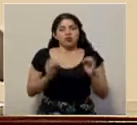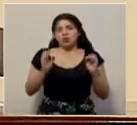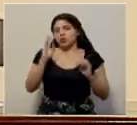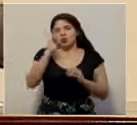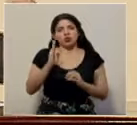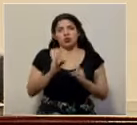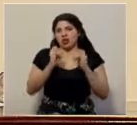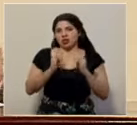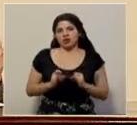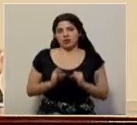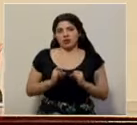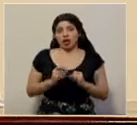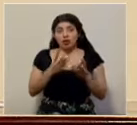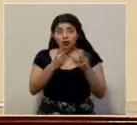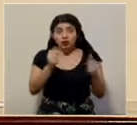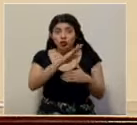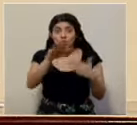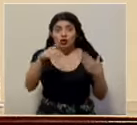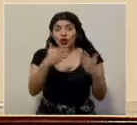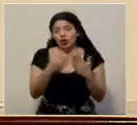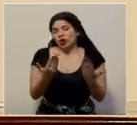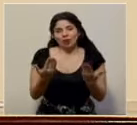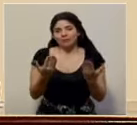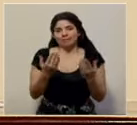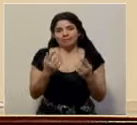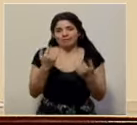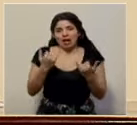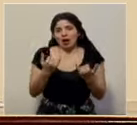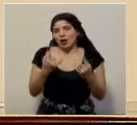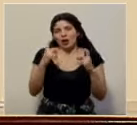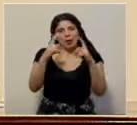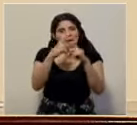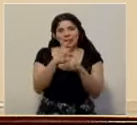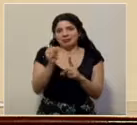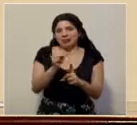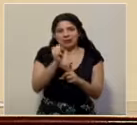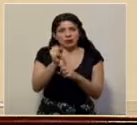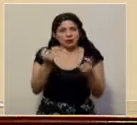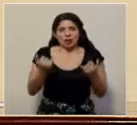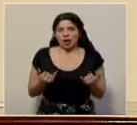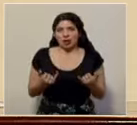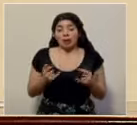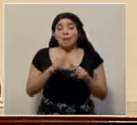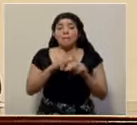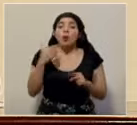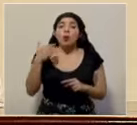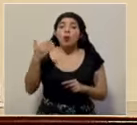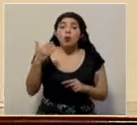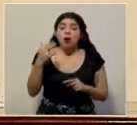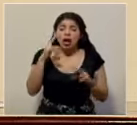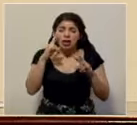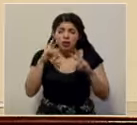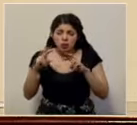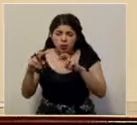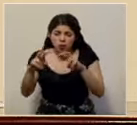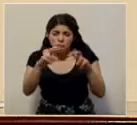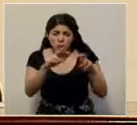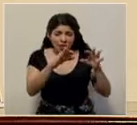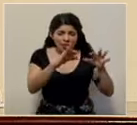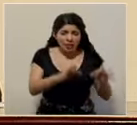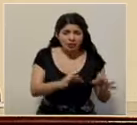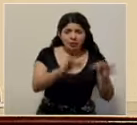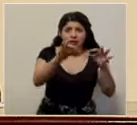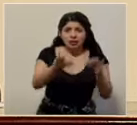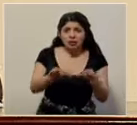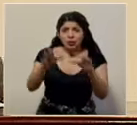que resulte en una solución para todos, ¿verdad? Esa es la complejidad de los tiempos que vivimos. Pero cuando uno analiza el conjunto de decisiones que